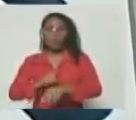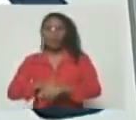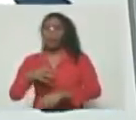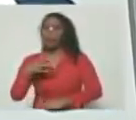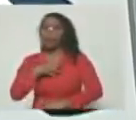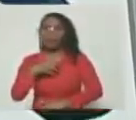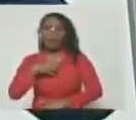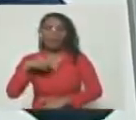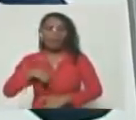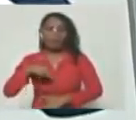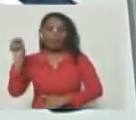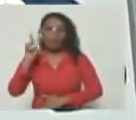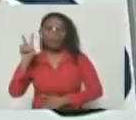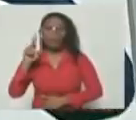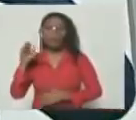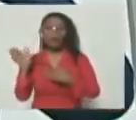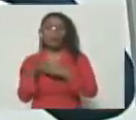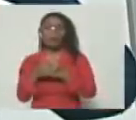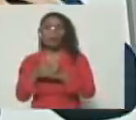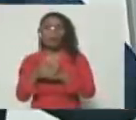en Venezuela